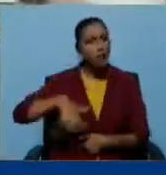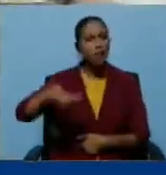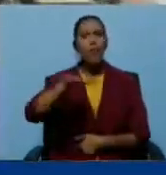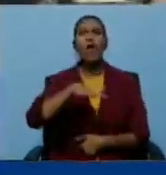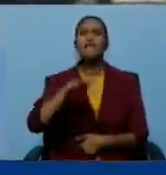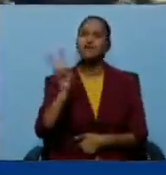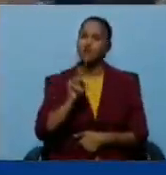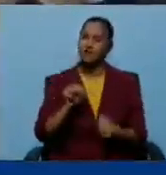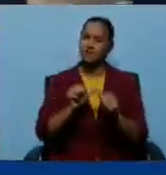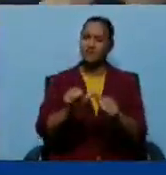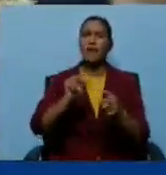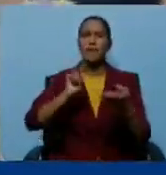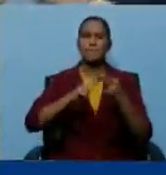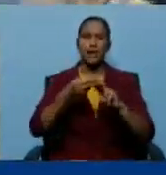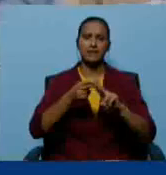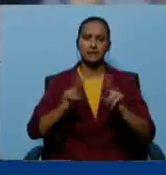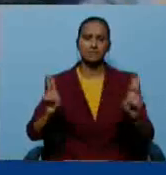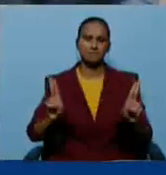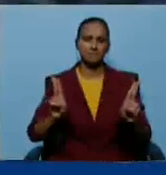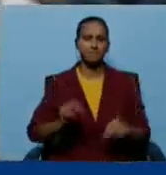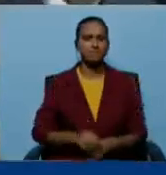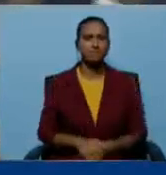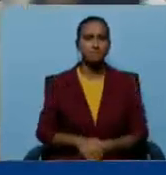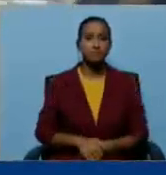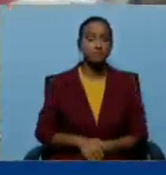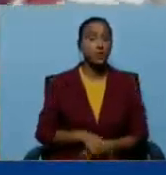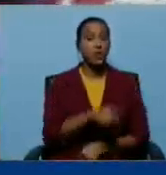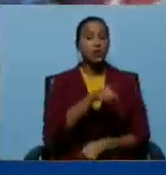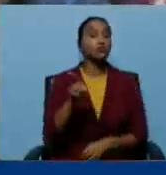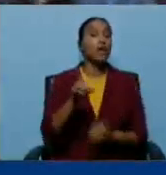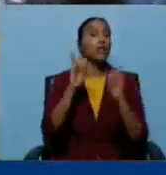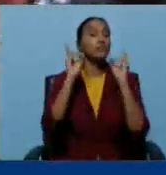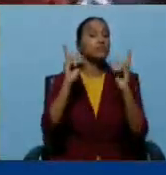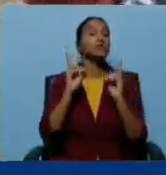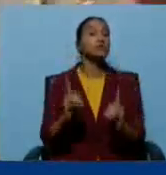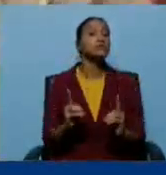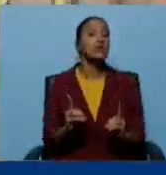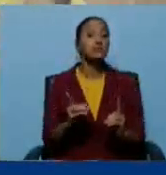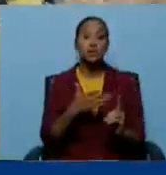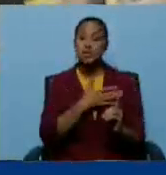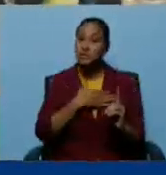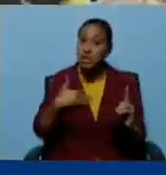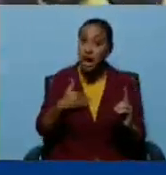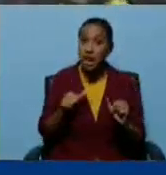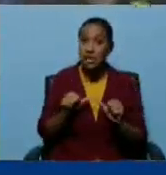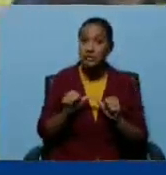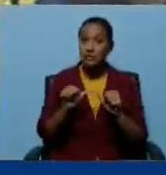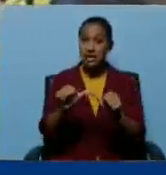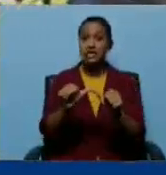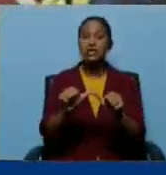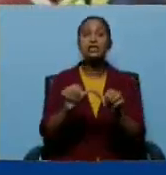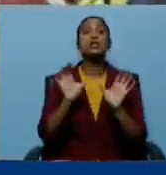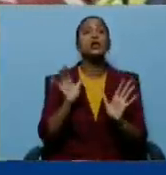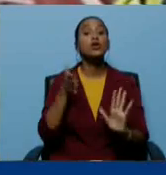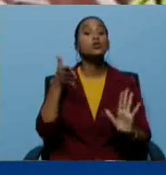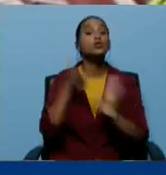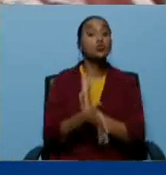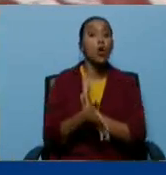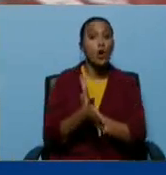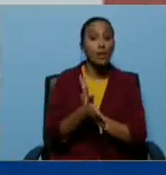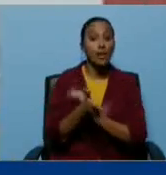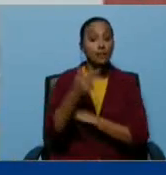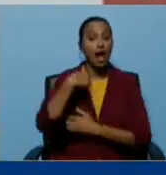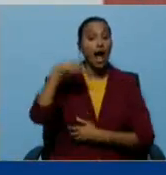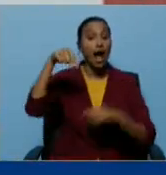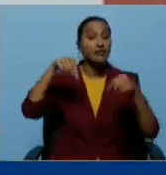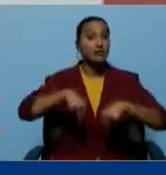paz. Y ustedes decídanse si quieren seguir haciendo sus carreras, en primer lugar con su familia en